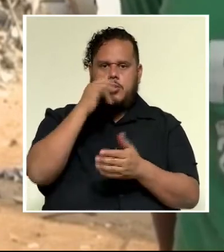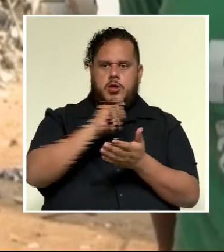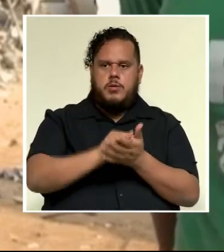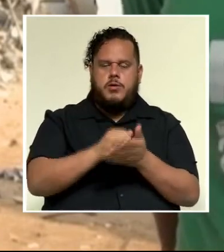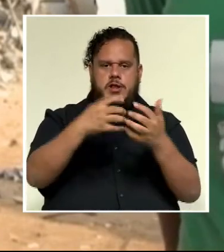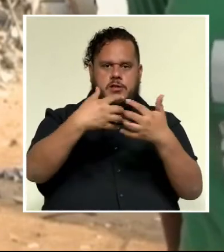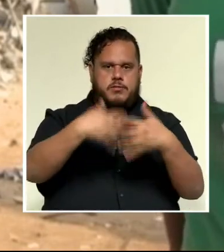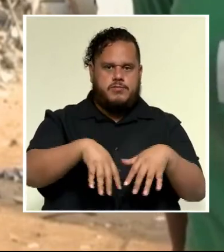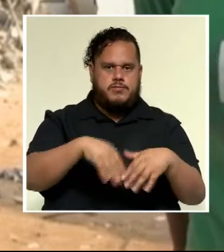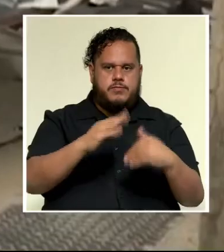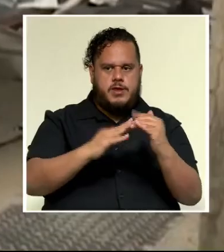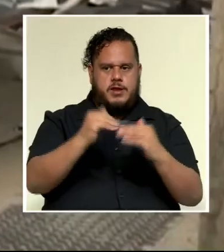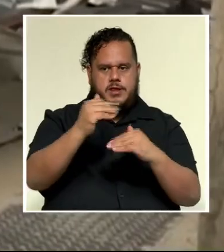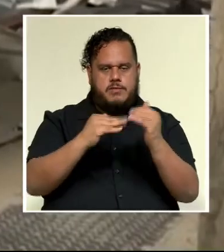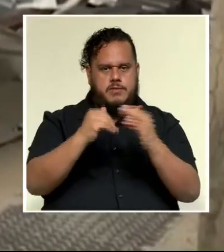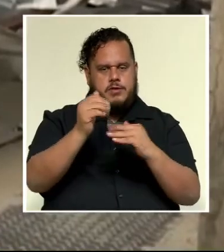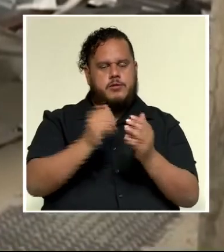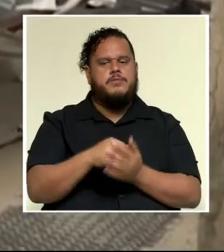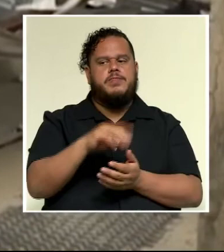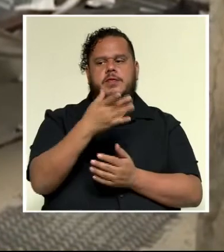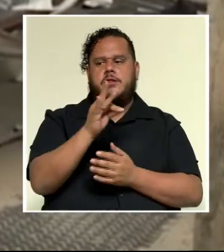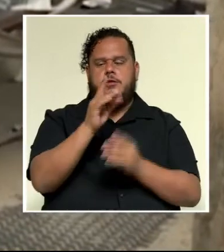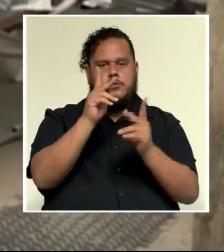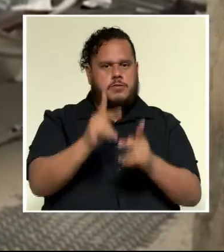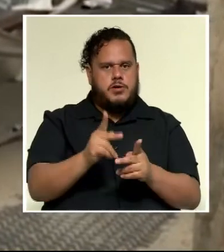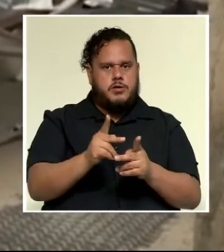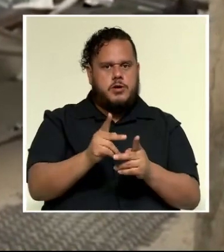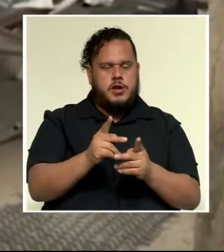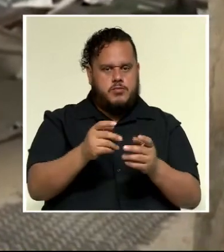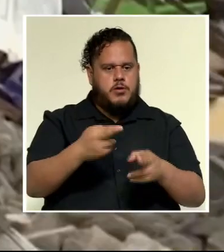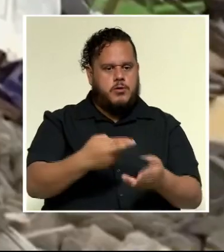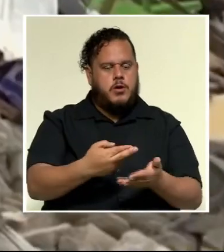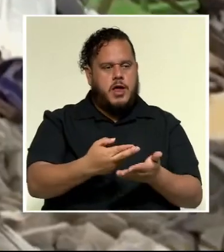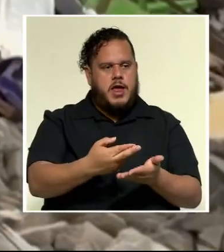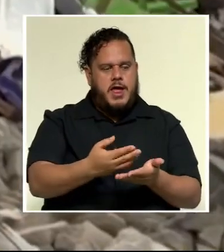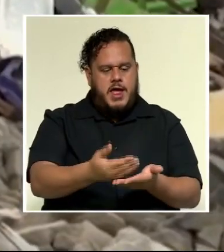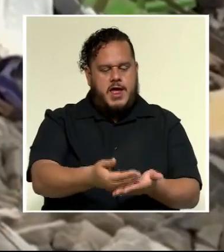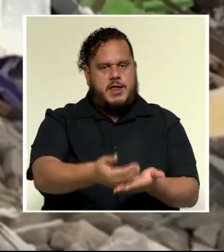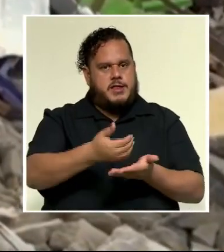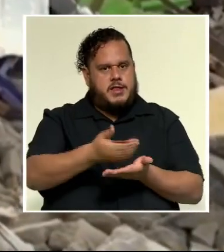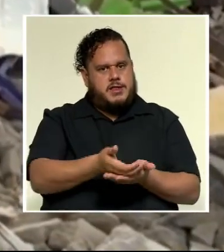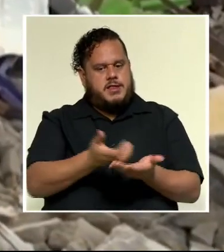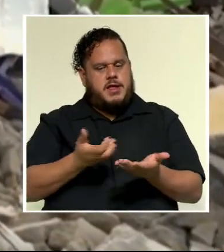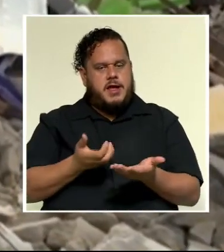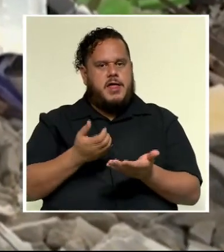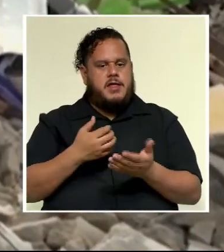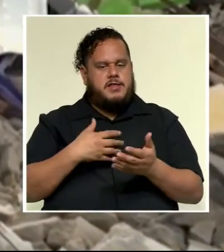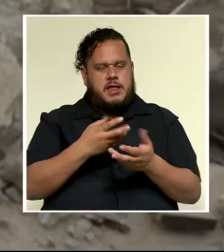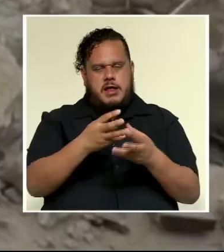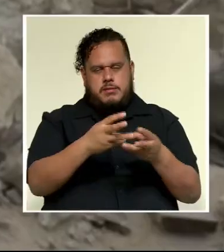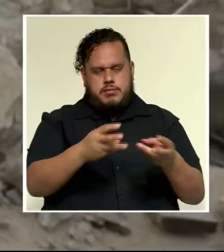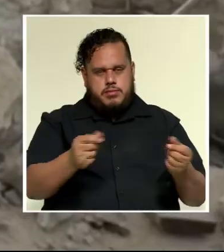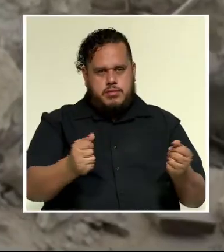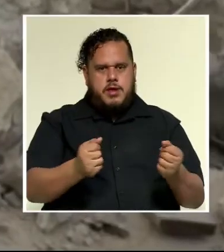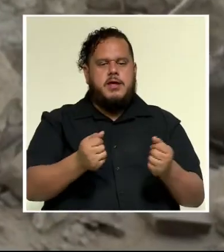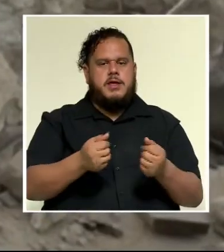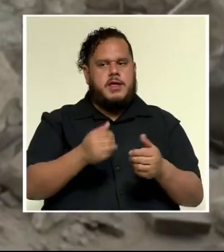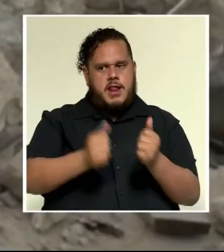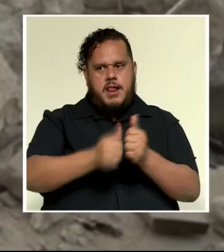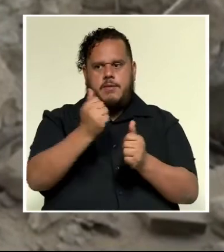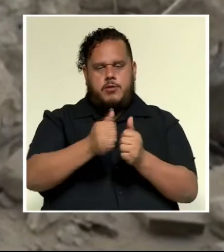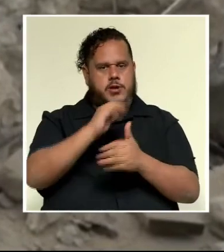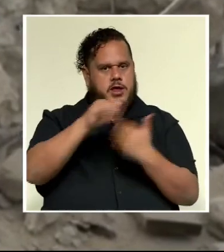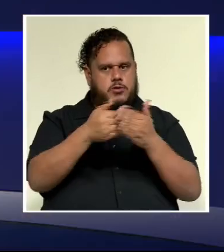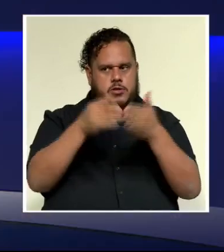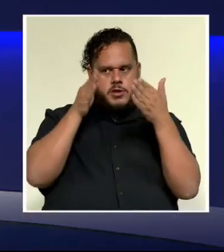edificio. Unas 18 personas fueron rescatadas de entre los escombros y al menos la mitad de ellas siguen siendo atendidas en los